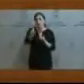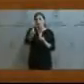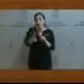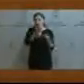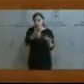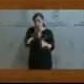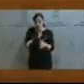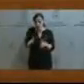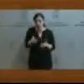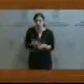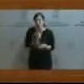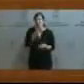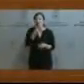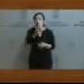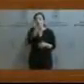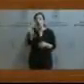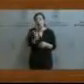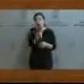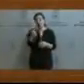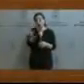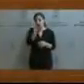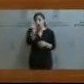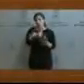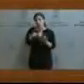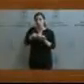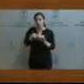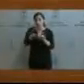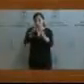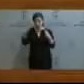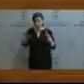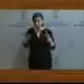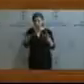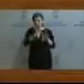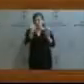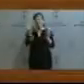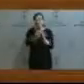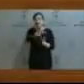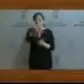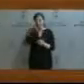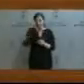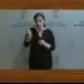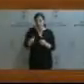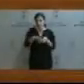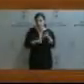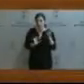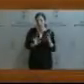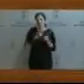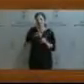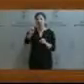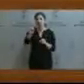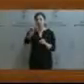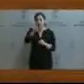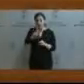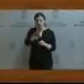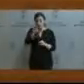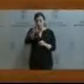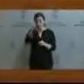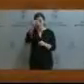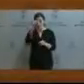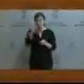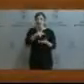digo. Un tercio de las plazas vacantes totales, que son más de 500 en especializada y 200 en primaria. Siempre hablando de números